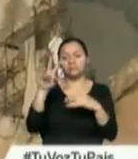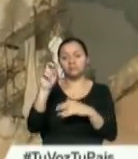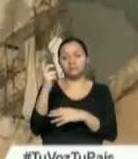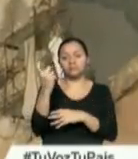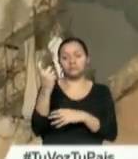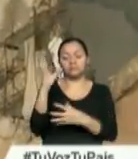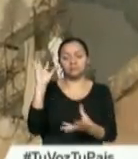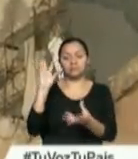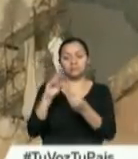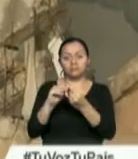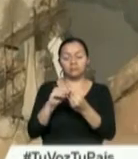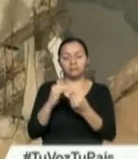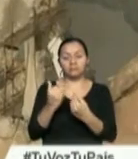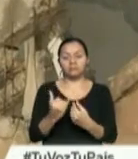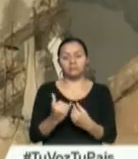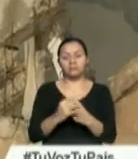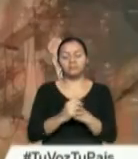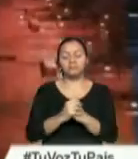2011.